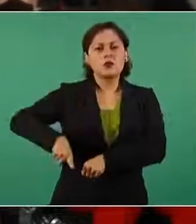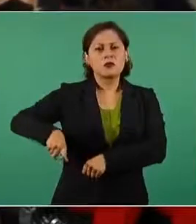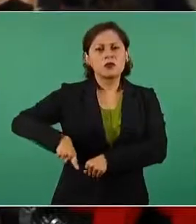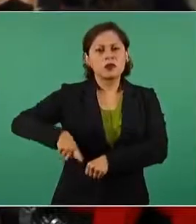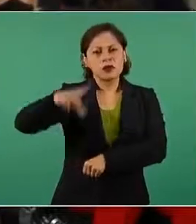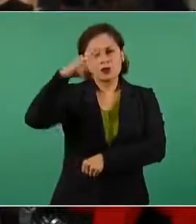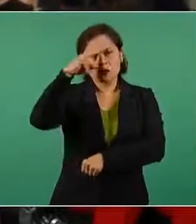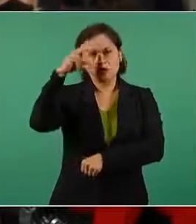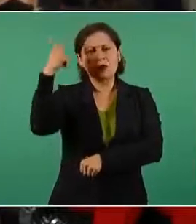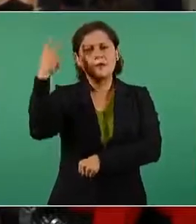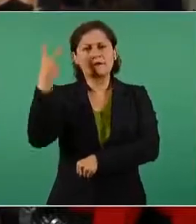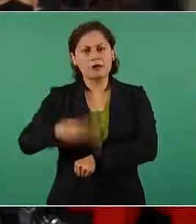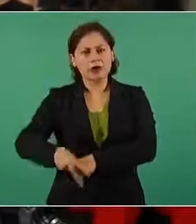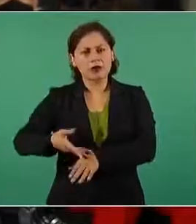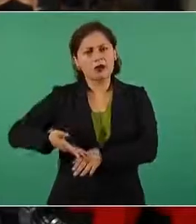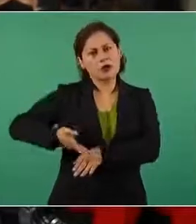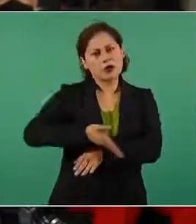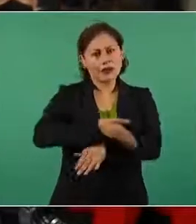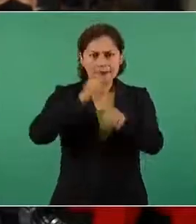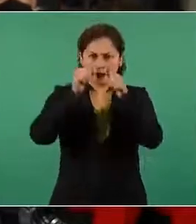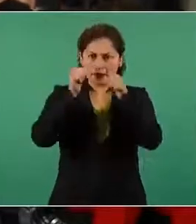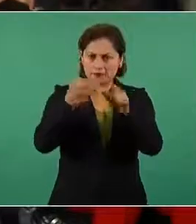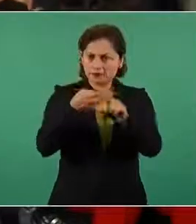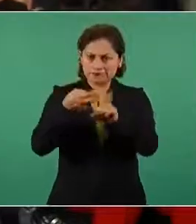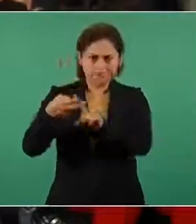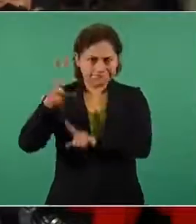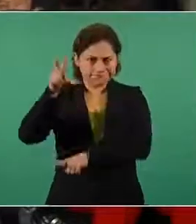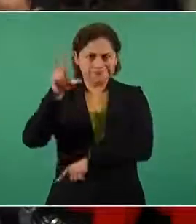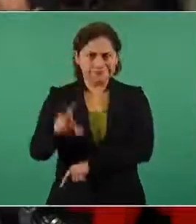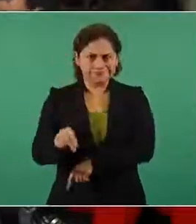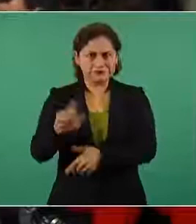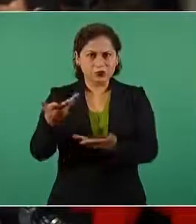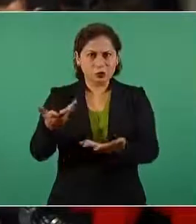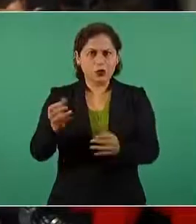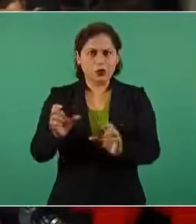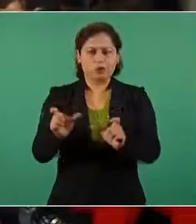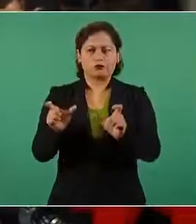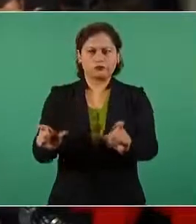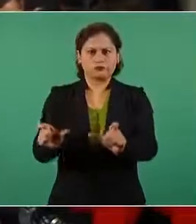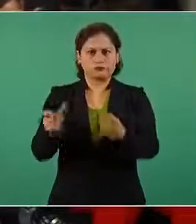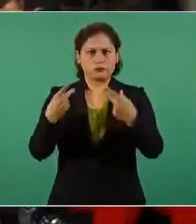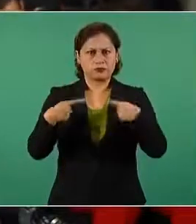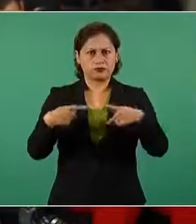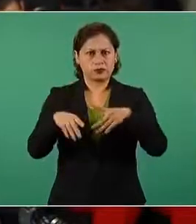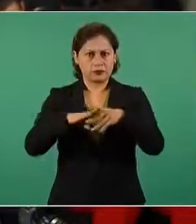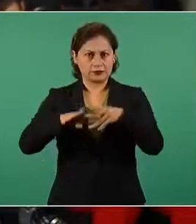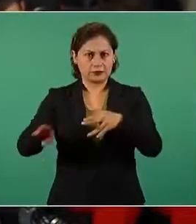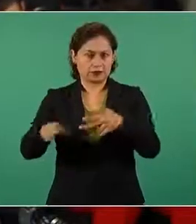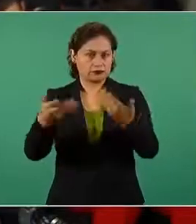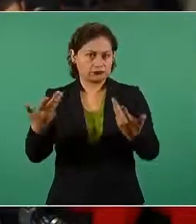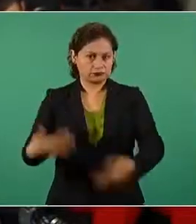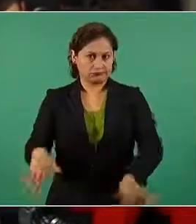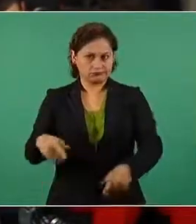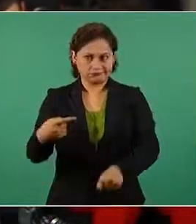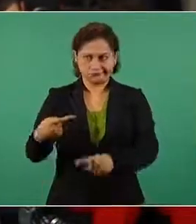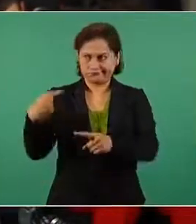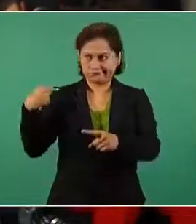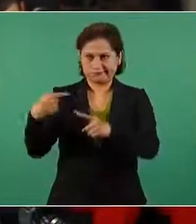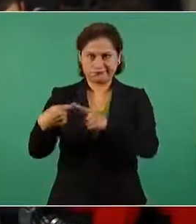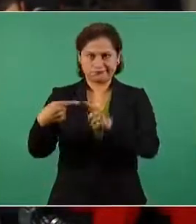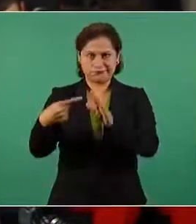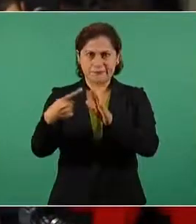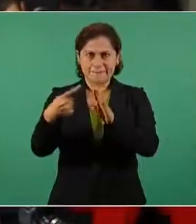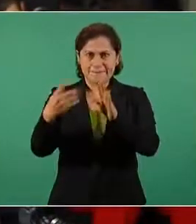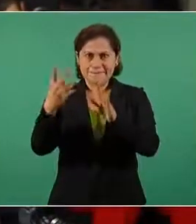para prevenir este tipo de secuestro y de inseguridad contra los migrantes, que es de miles, por lo menos en esta semana